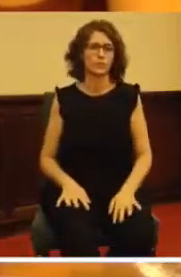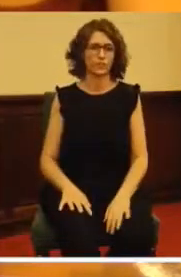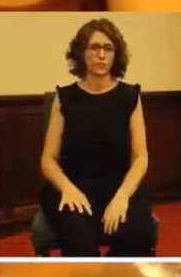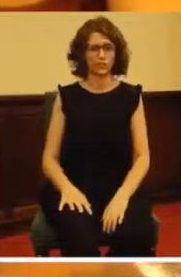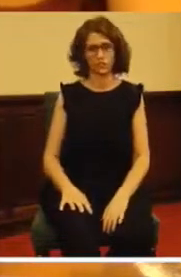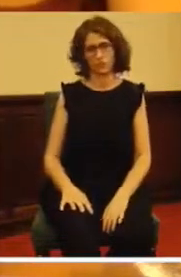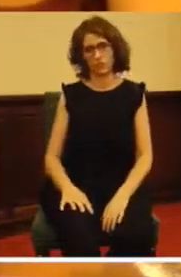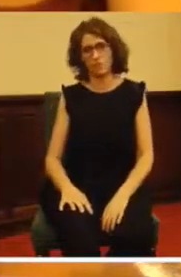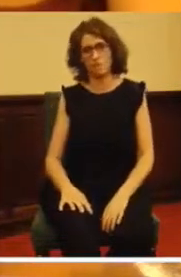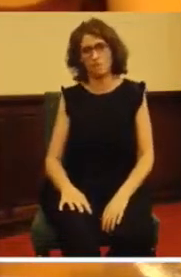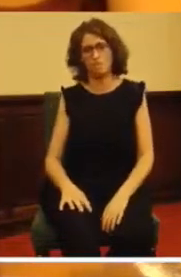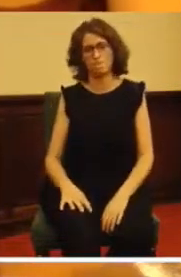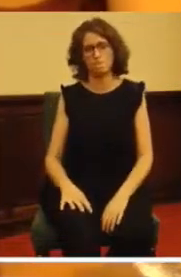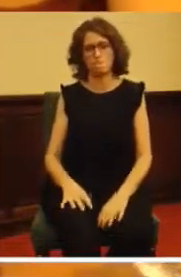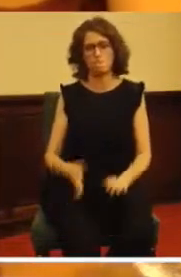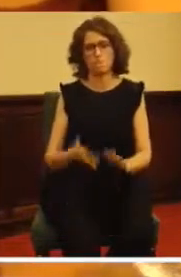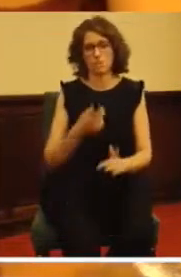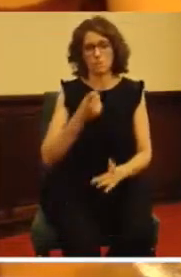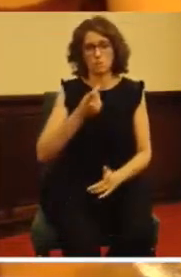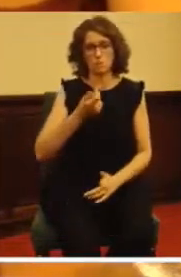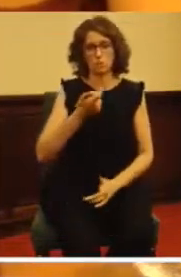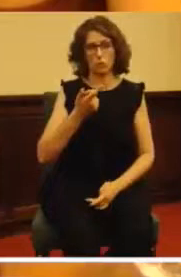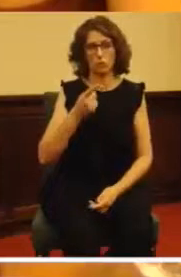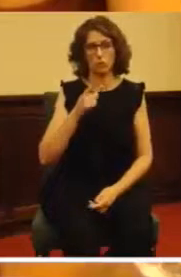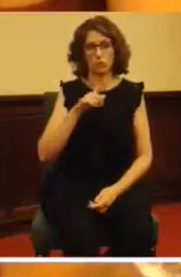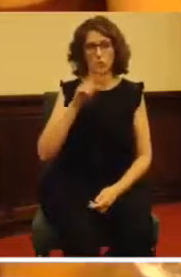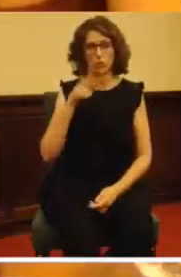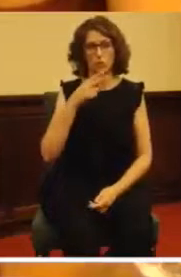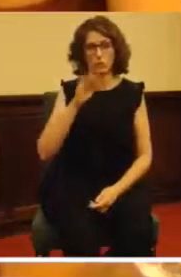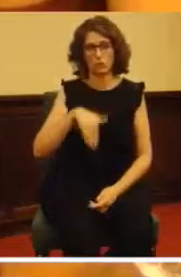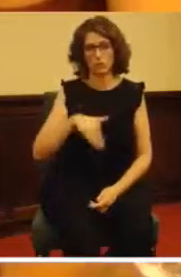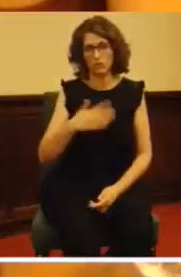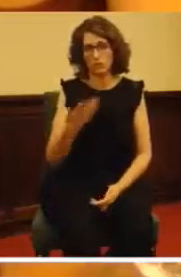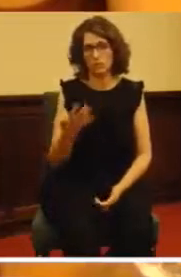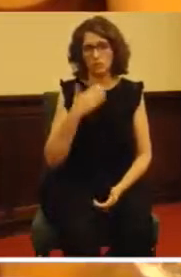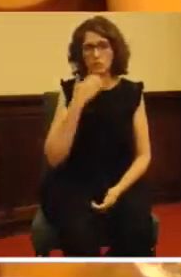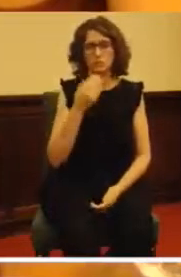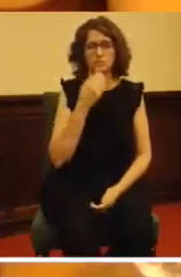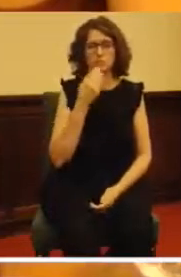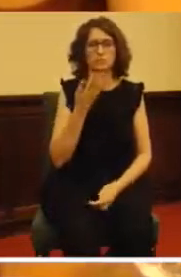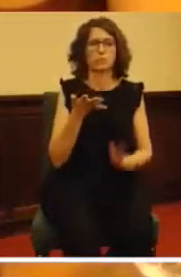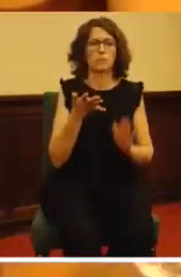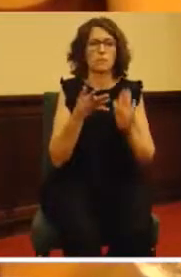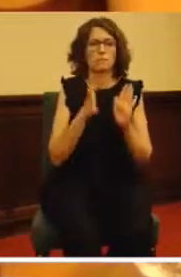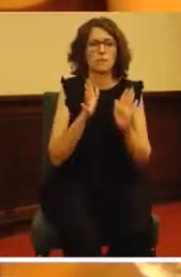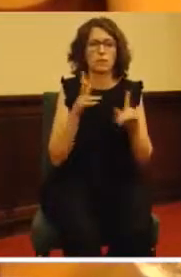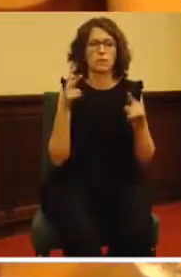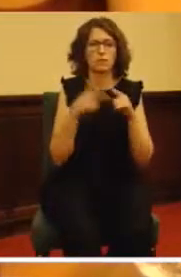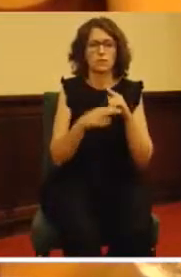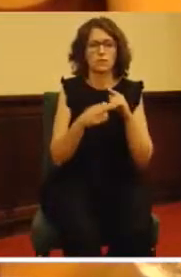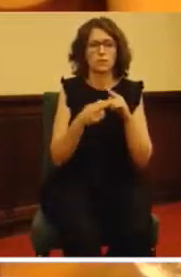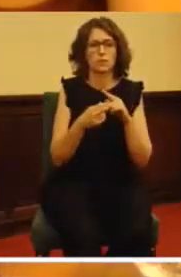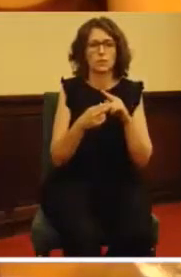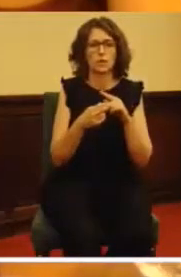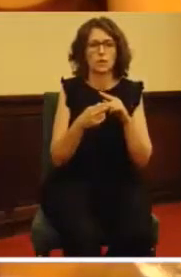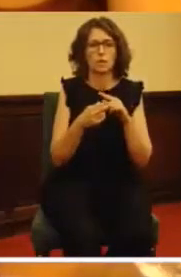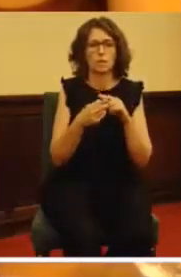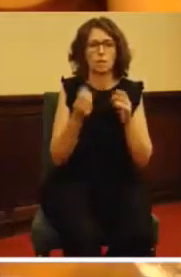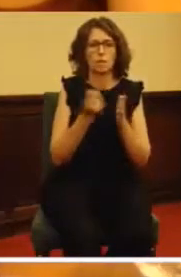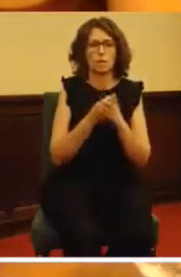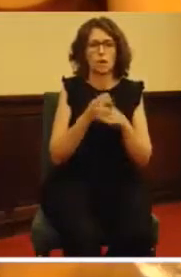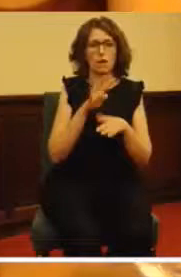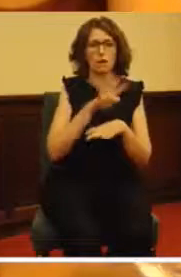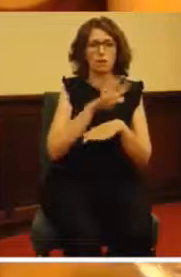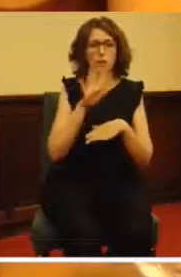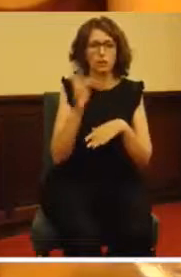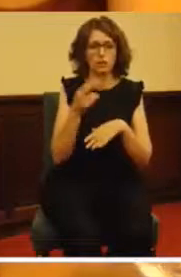Parecerá poco pagar un euro menos, pero por lo menos no se paga 45